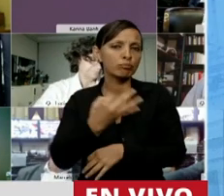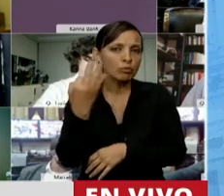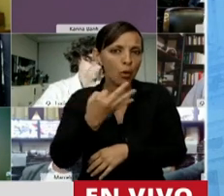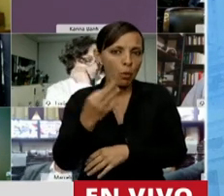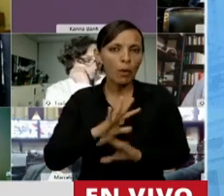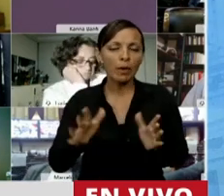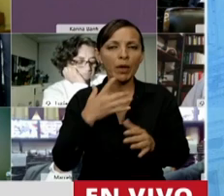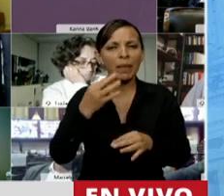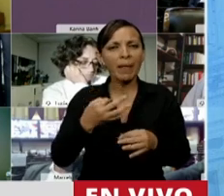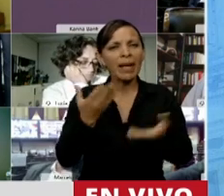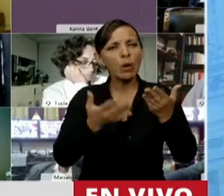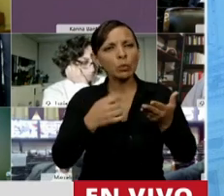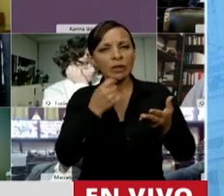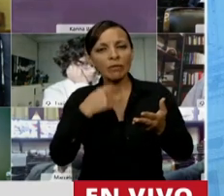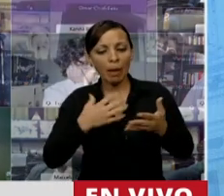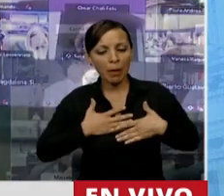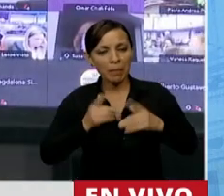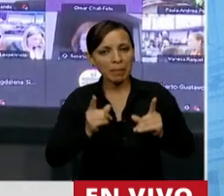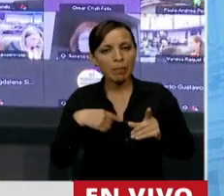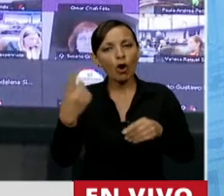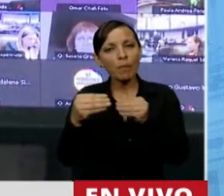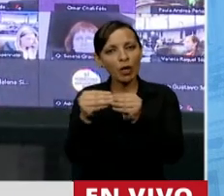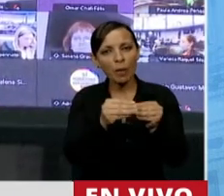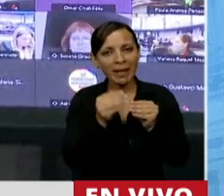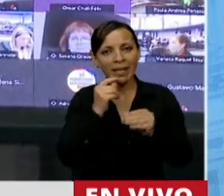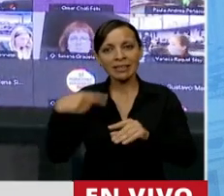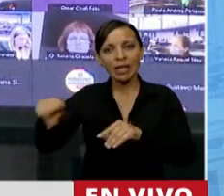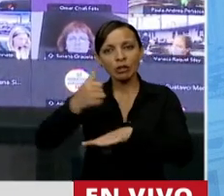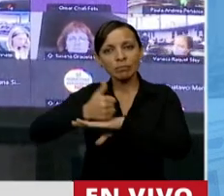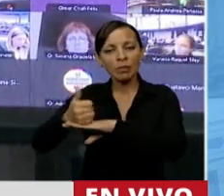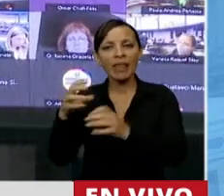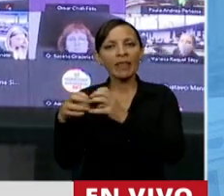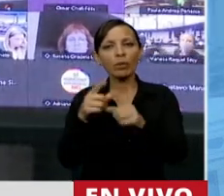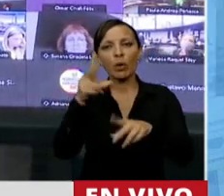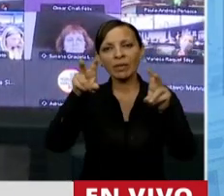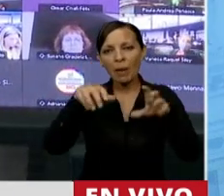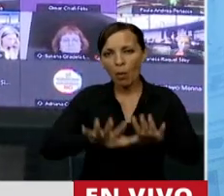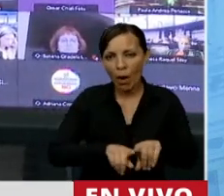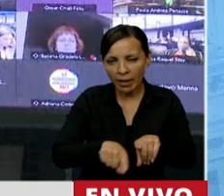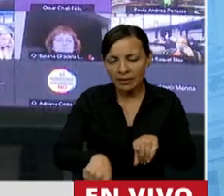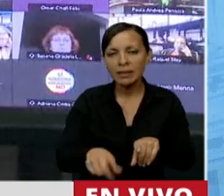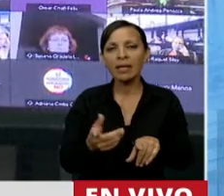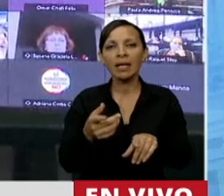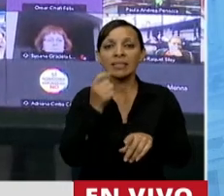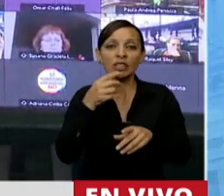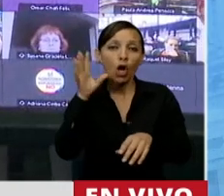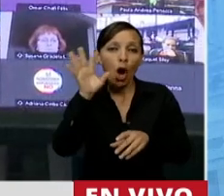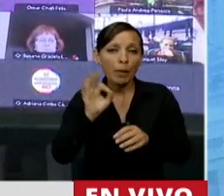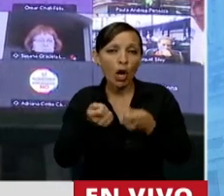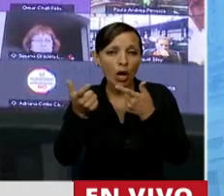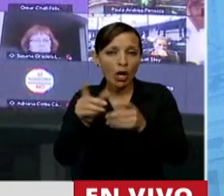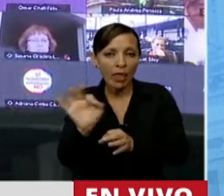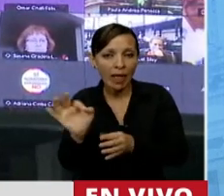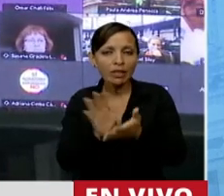Pero sería injusto conmigo mismo y con mis compañeros si estando presente y si discutiera un tema de esto, no le diera mi opinión. De